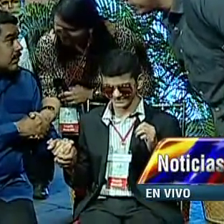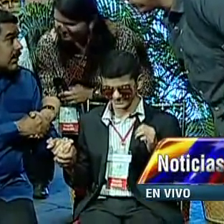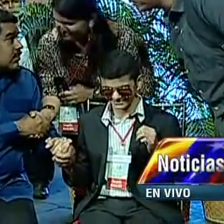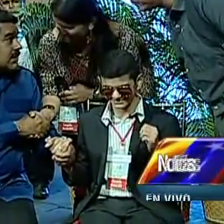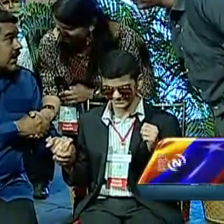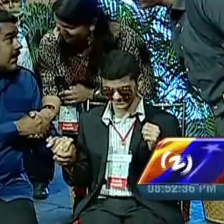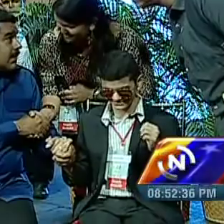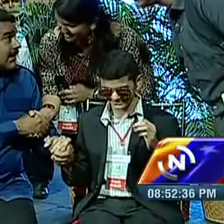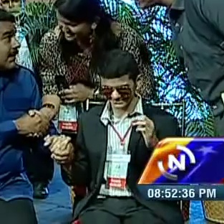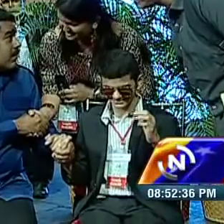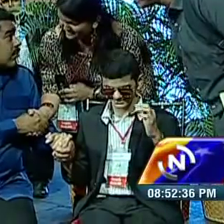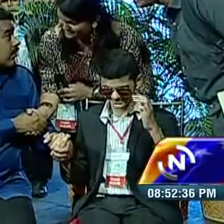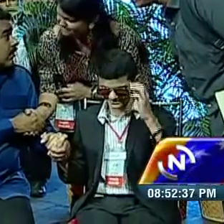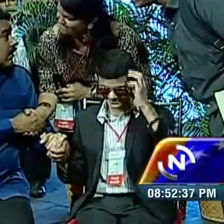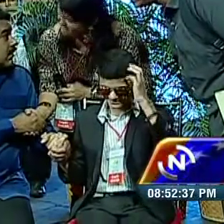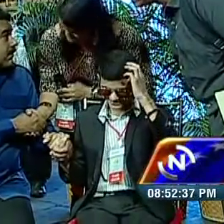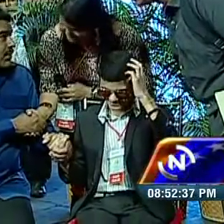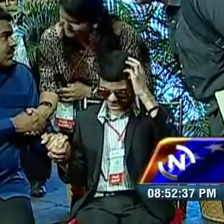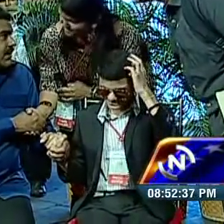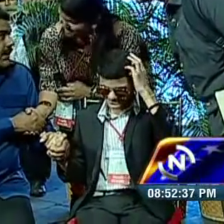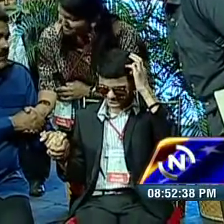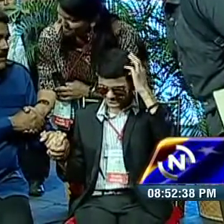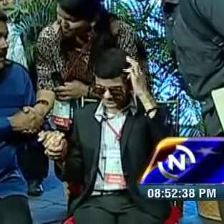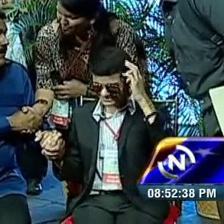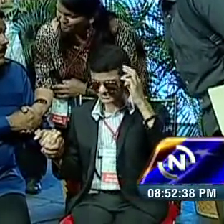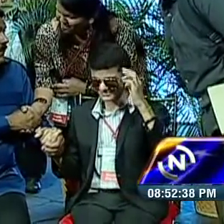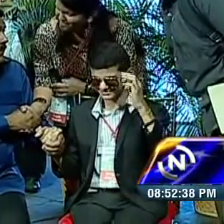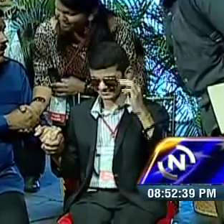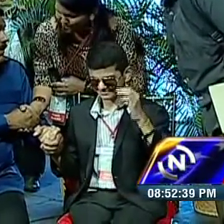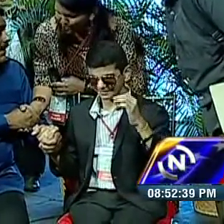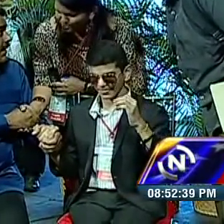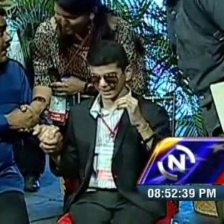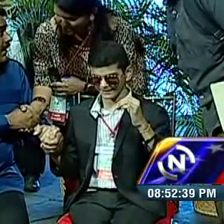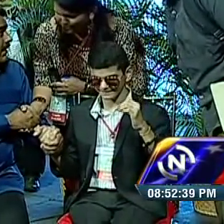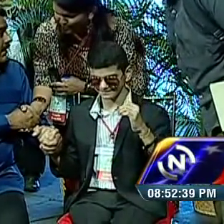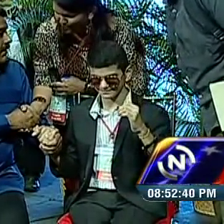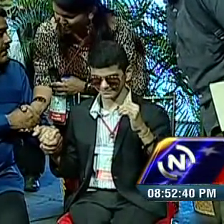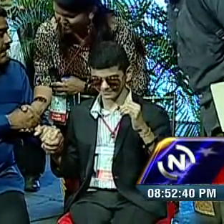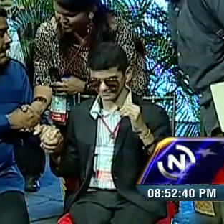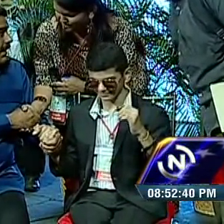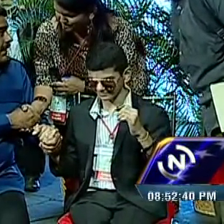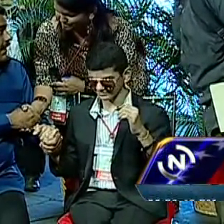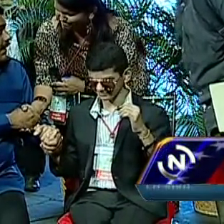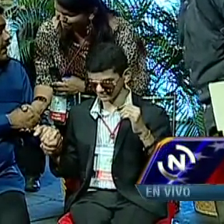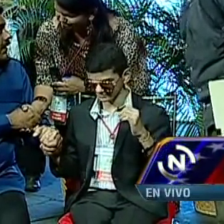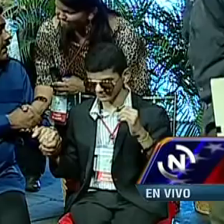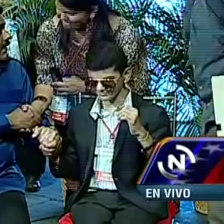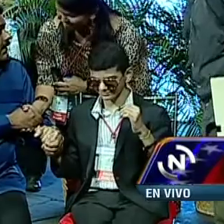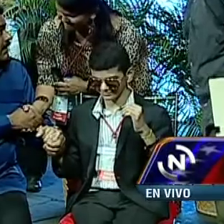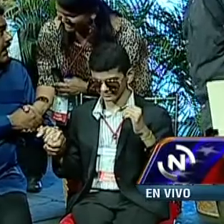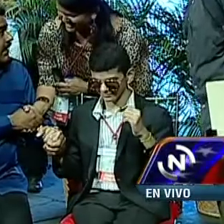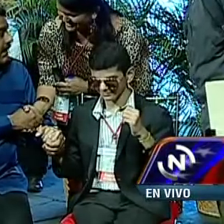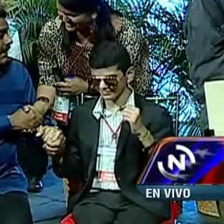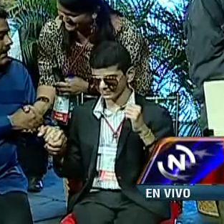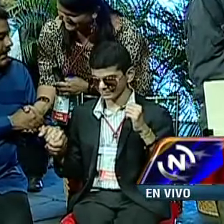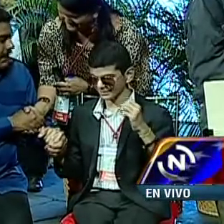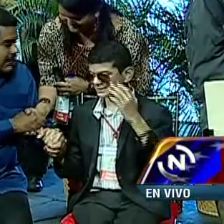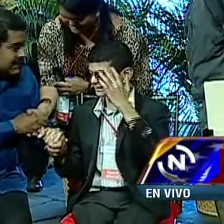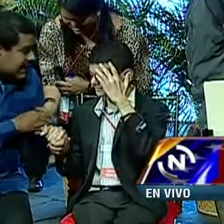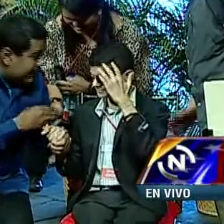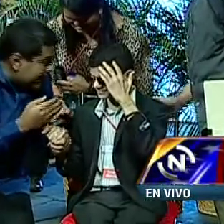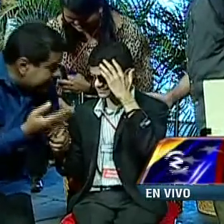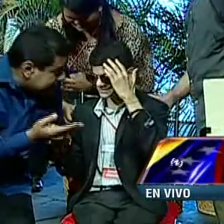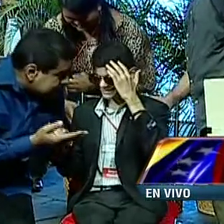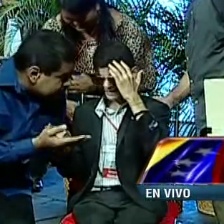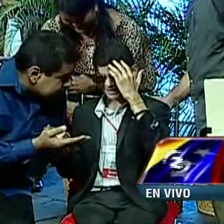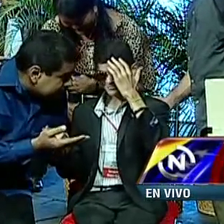los precios del petróleo, pues han continuado las inversiones en los principales programas sociales que sostiene